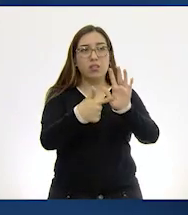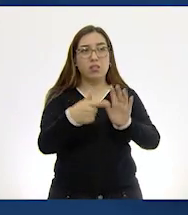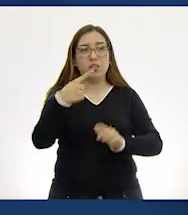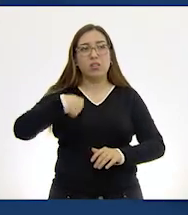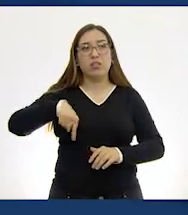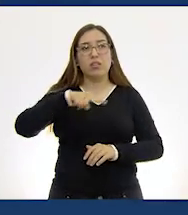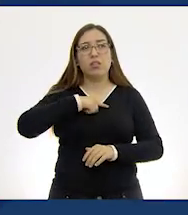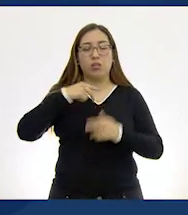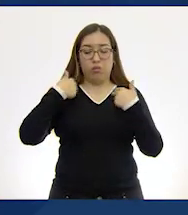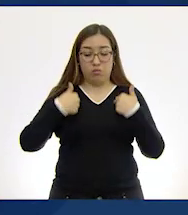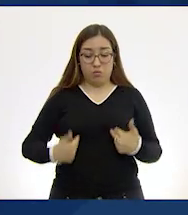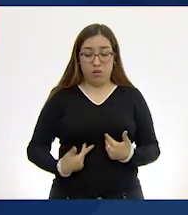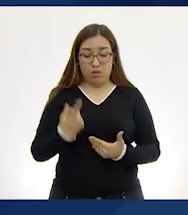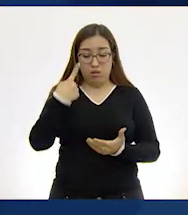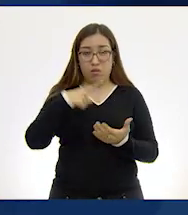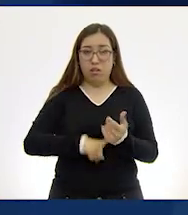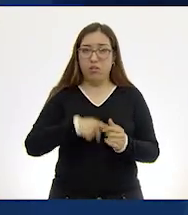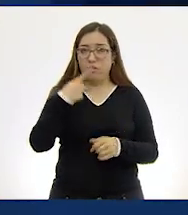de mercurio y de plástico.